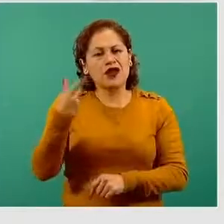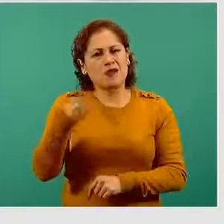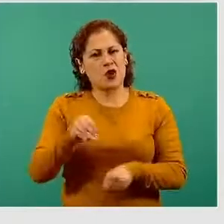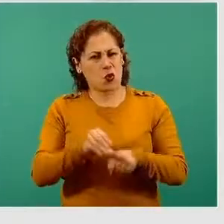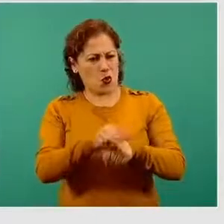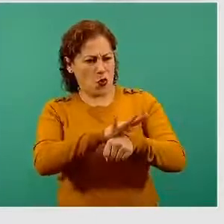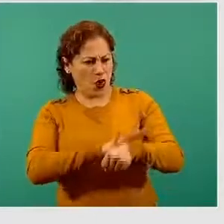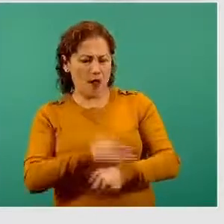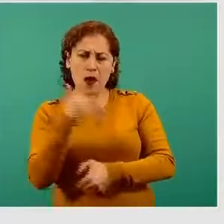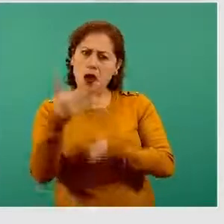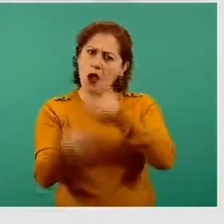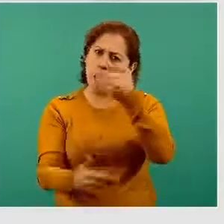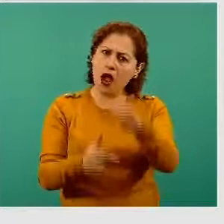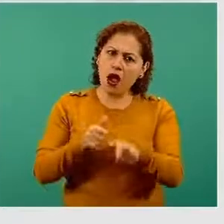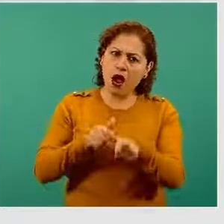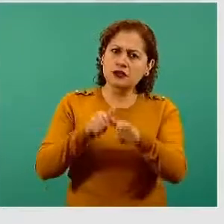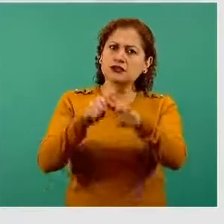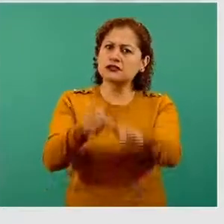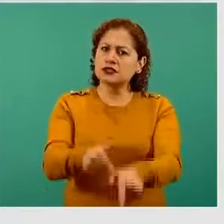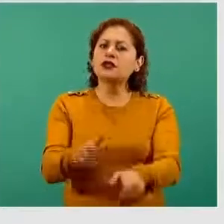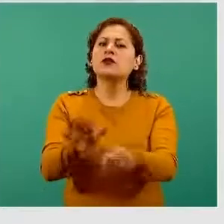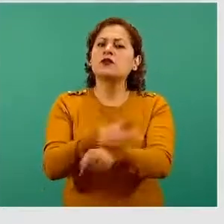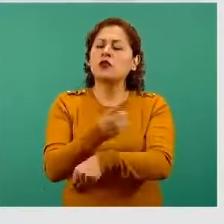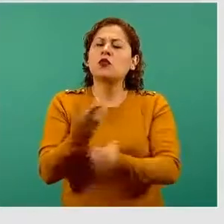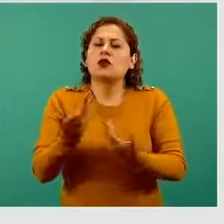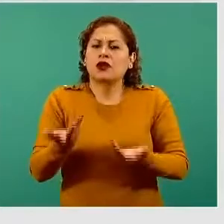se refleja con una disminución menor en el